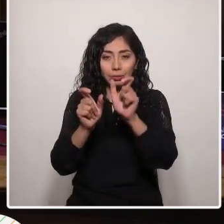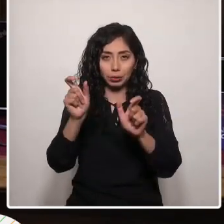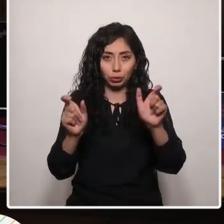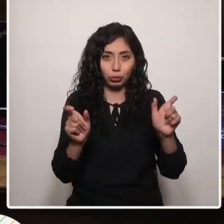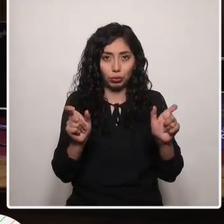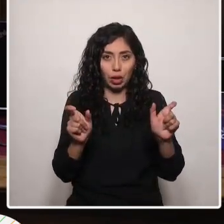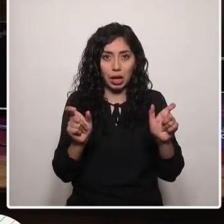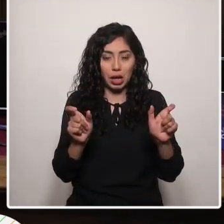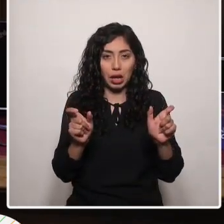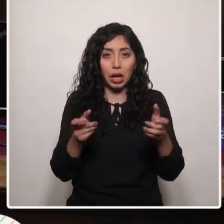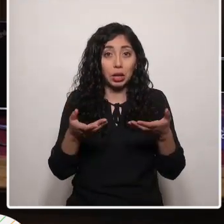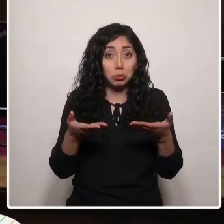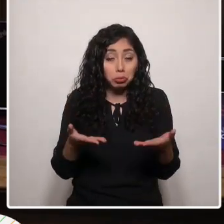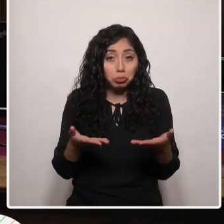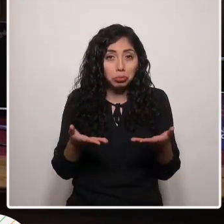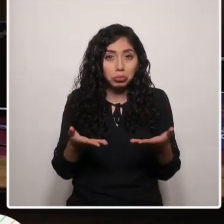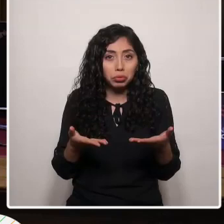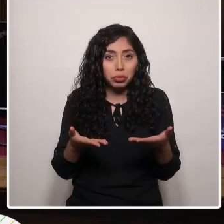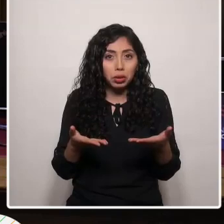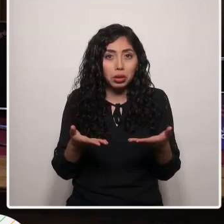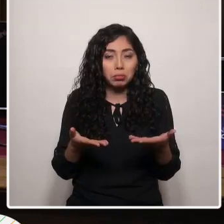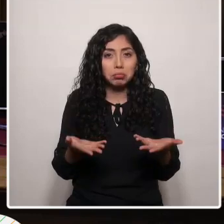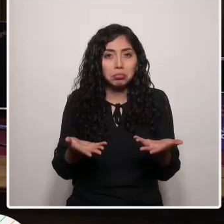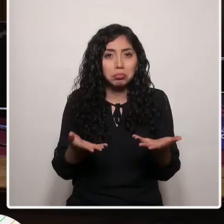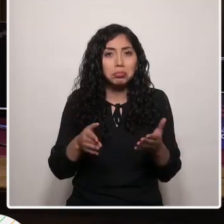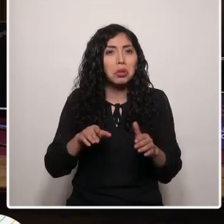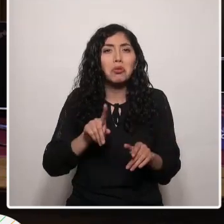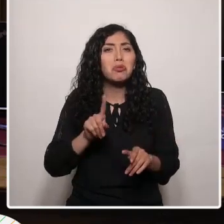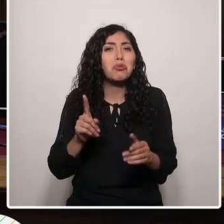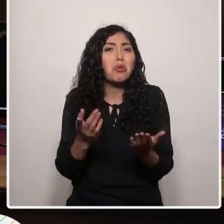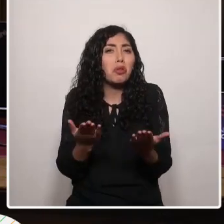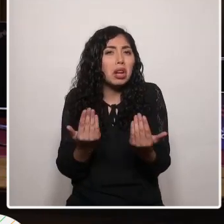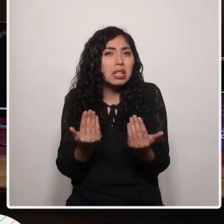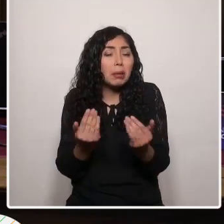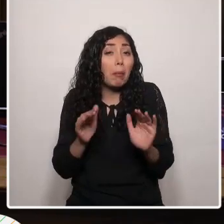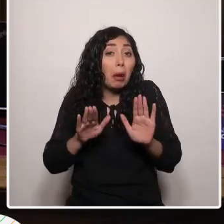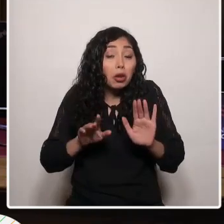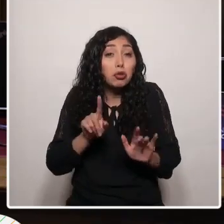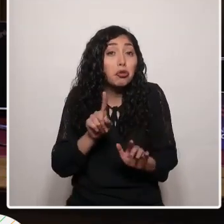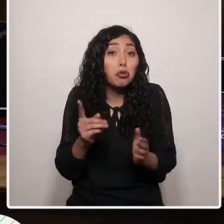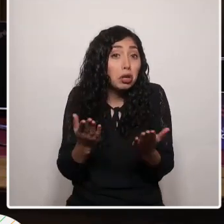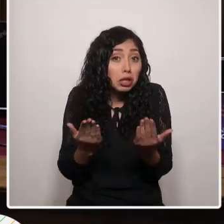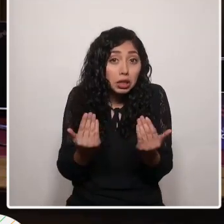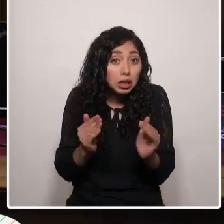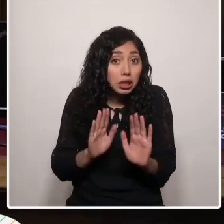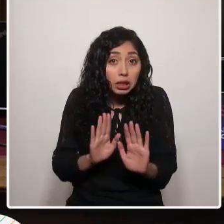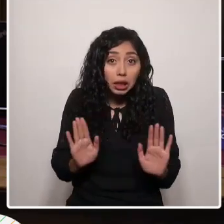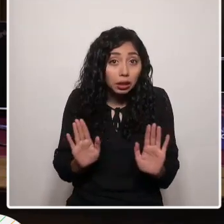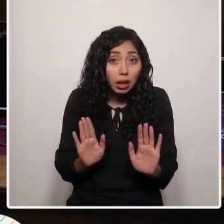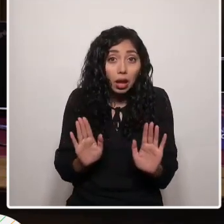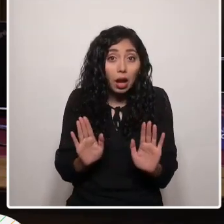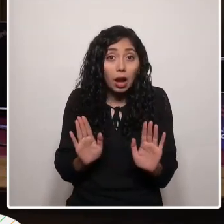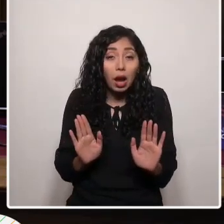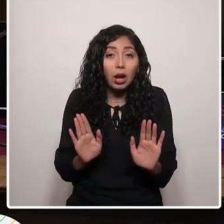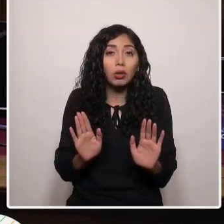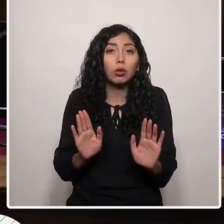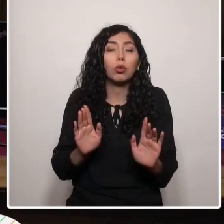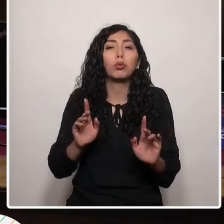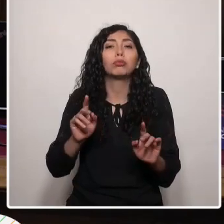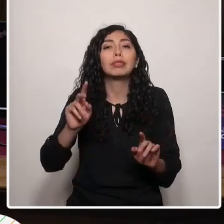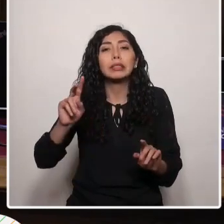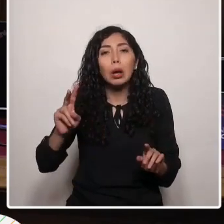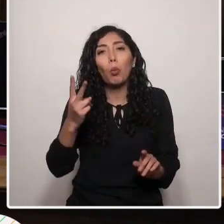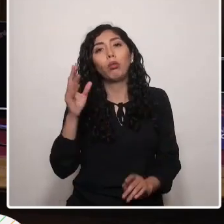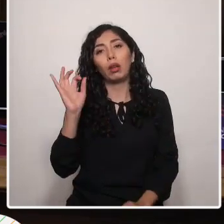y en principio parece que no concurre la necesidad excepcional de abrir a un segundo llamado.